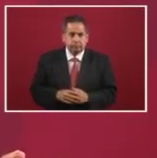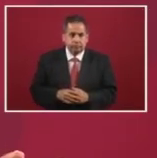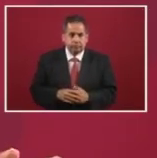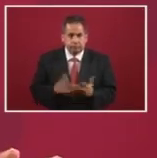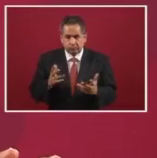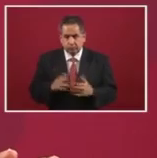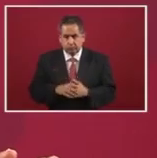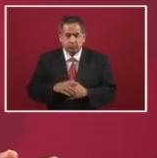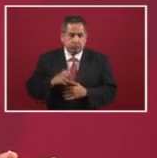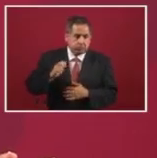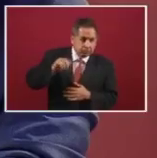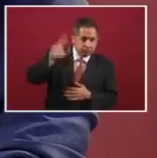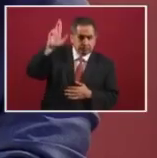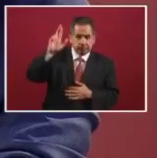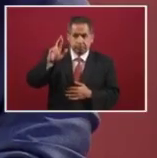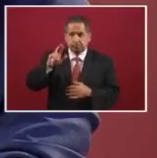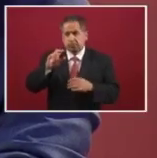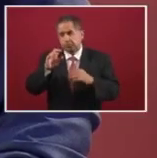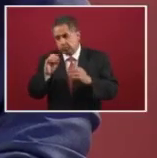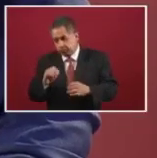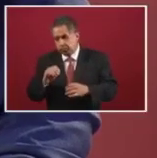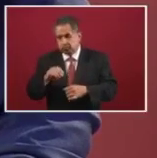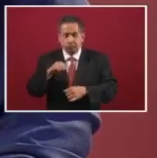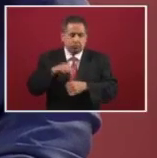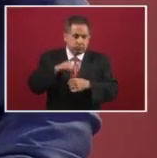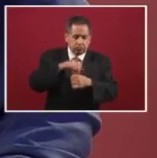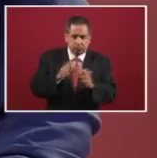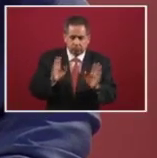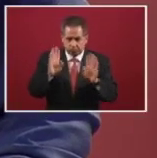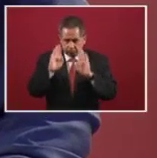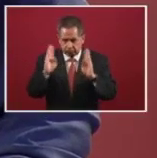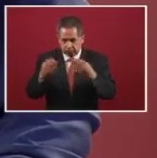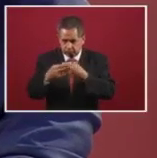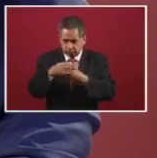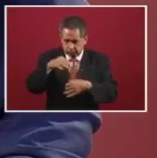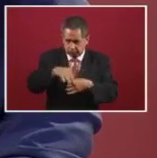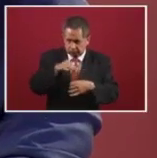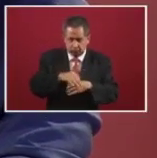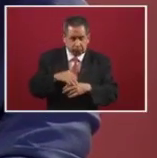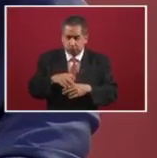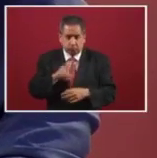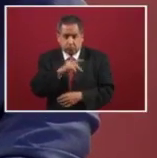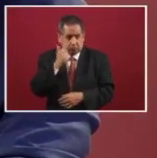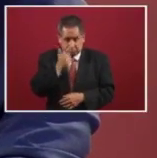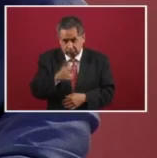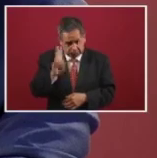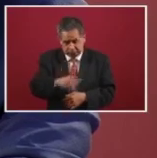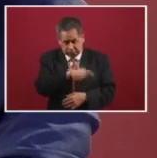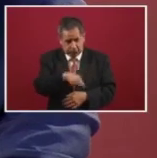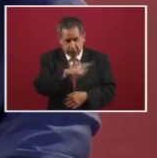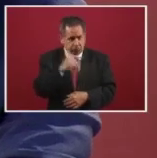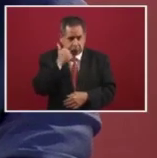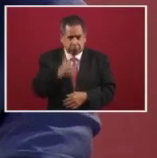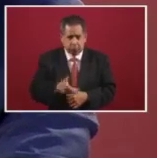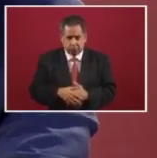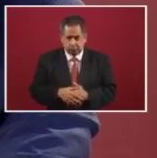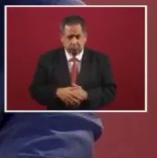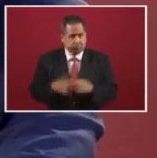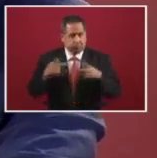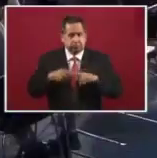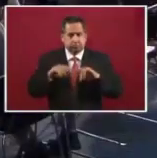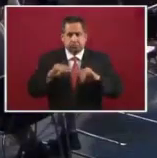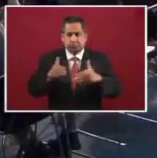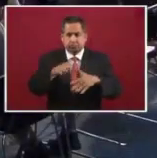sea mano alzada o sea en urnas, lo cierto es que la gente no